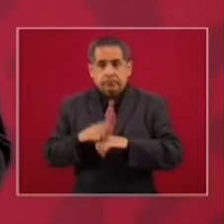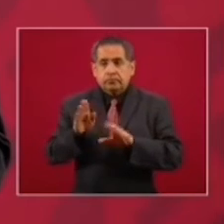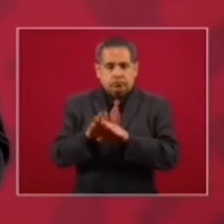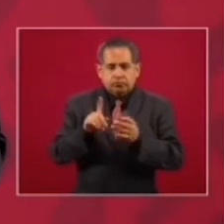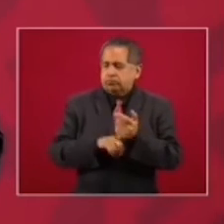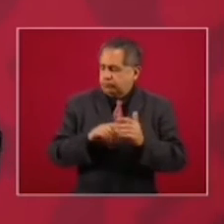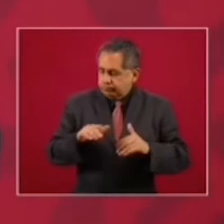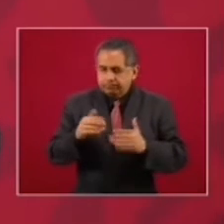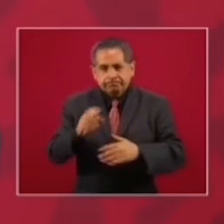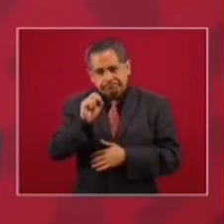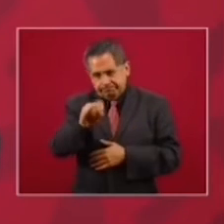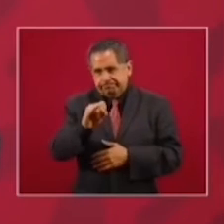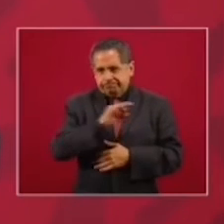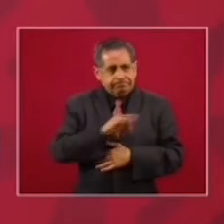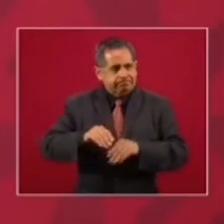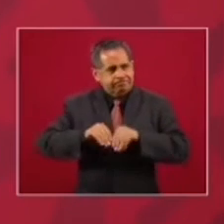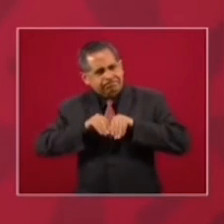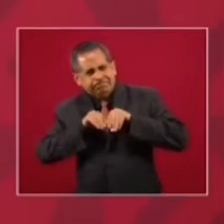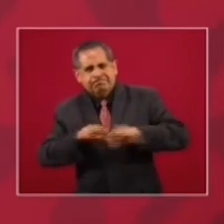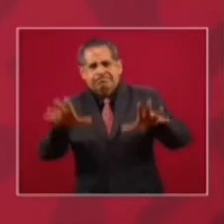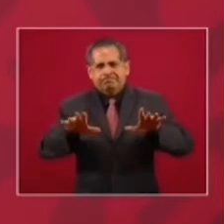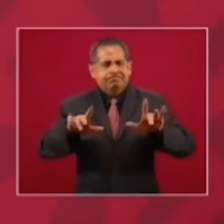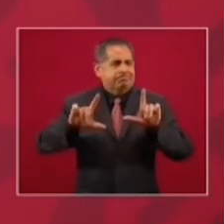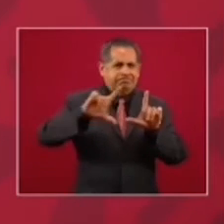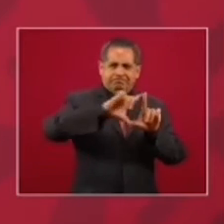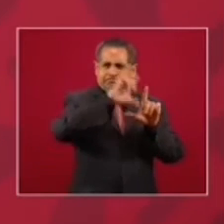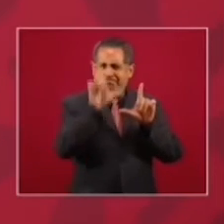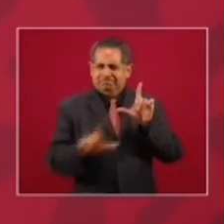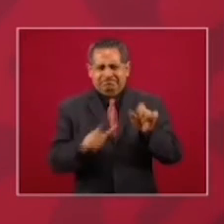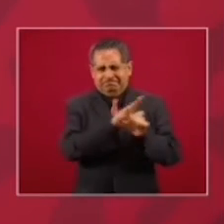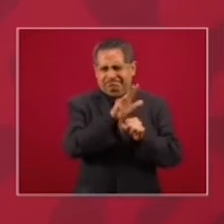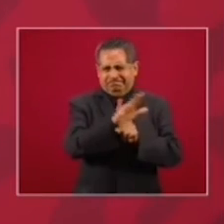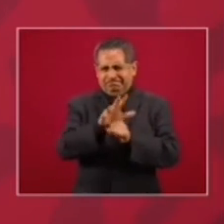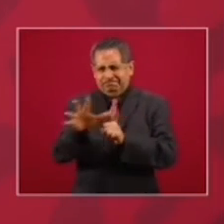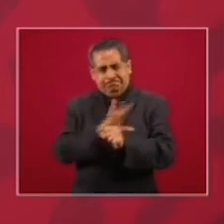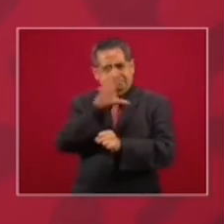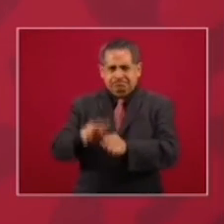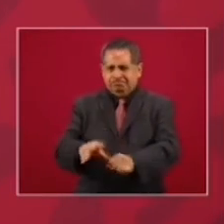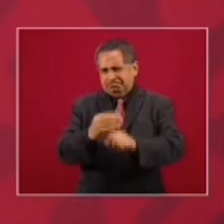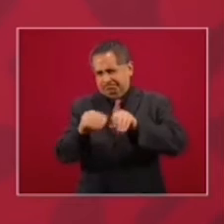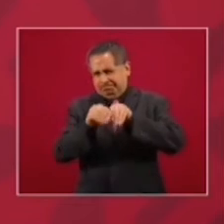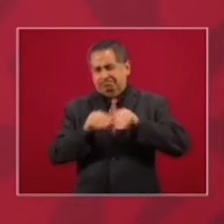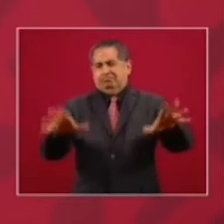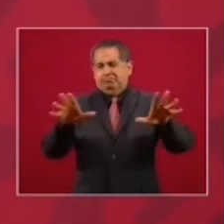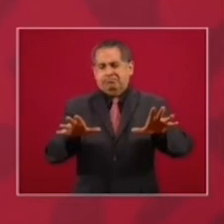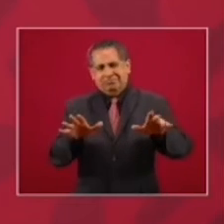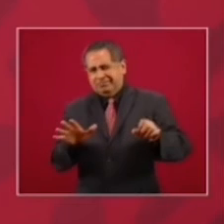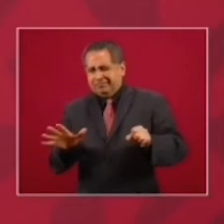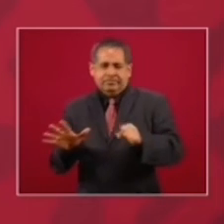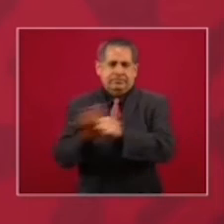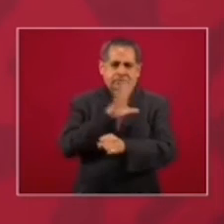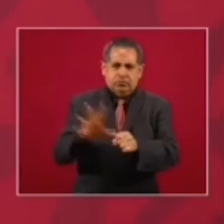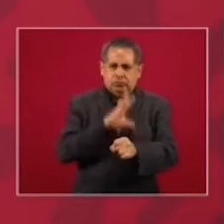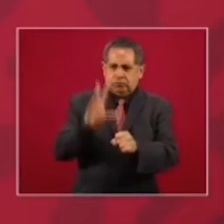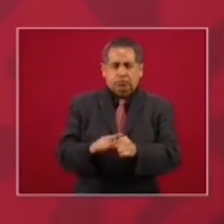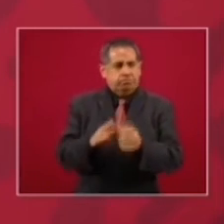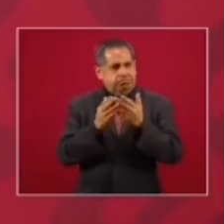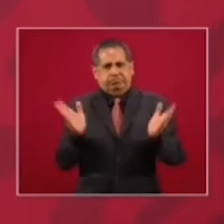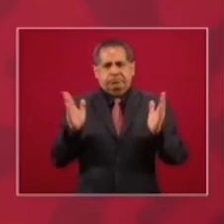va a llegar a todo el territorio nacional, que es de cobertura